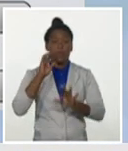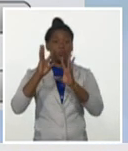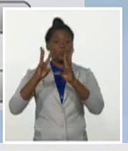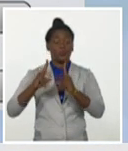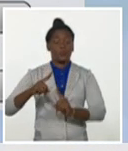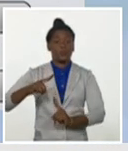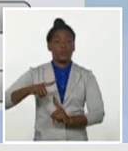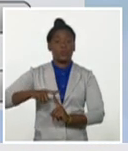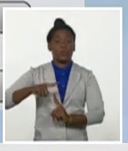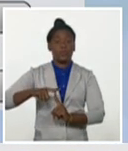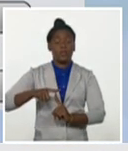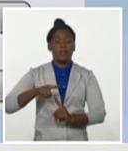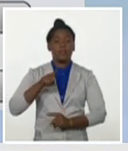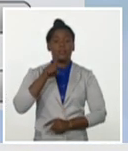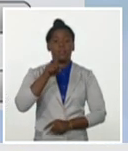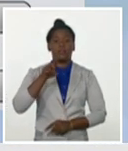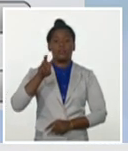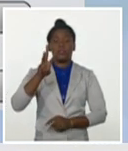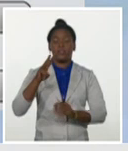de